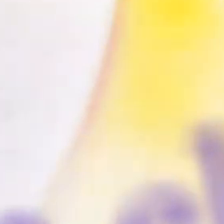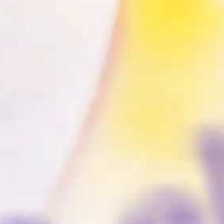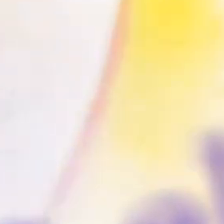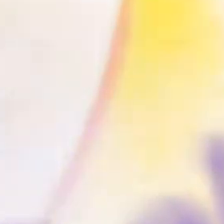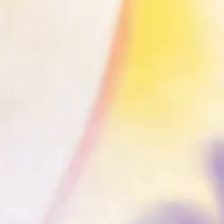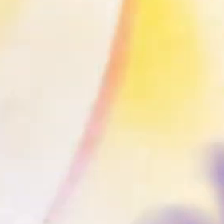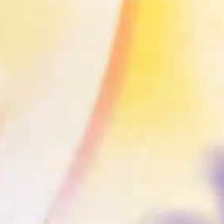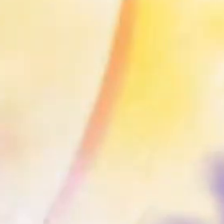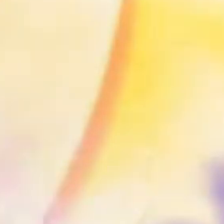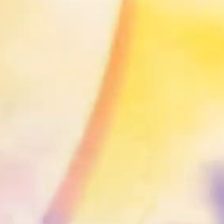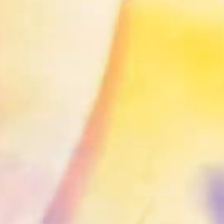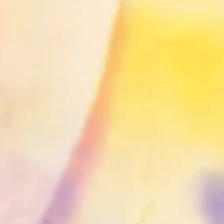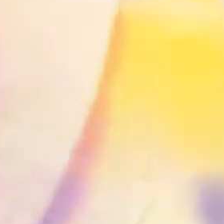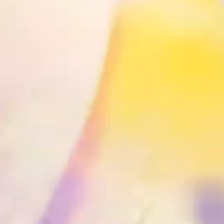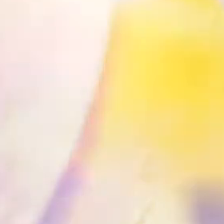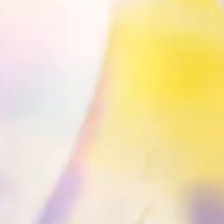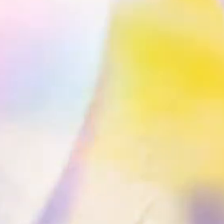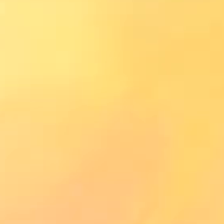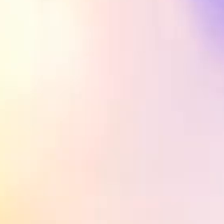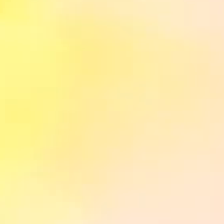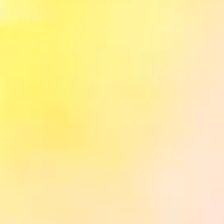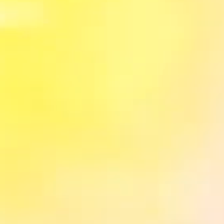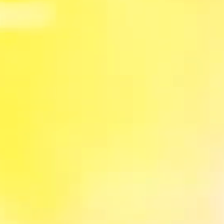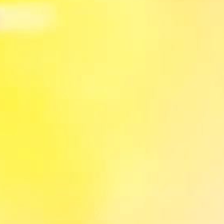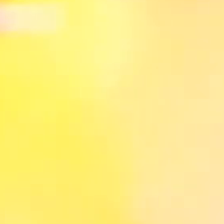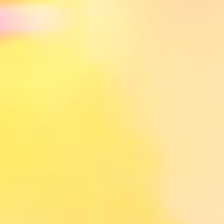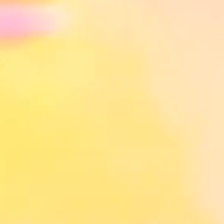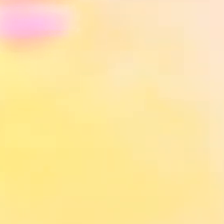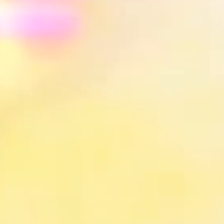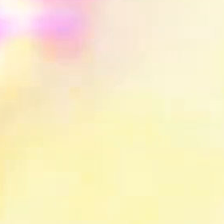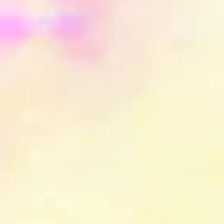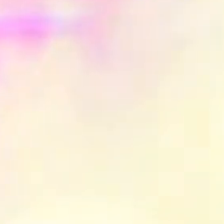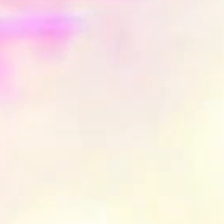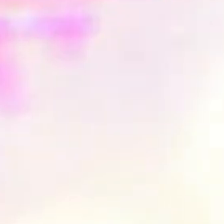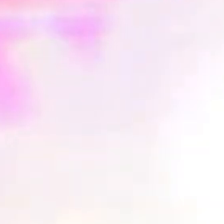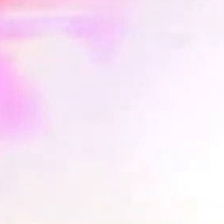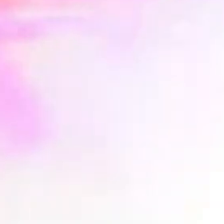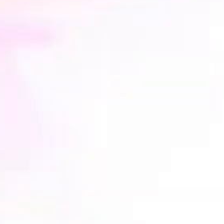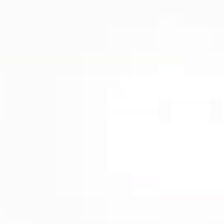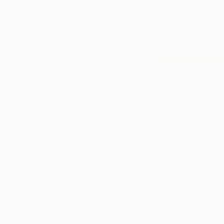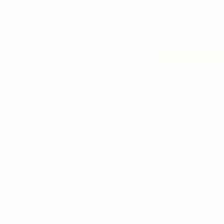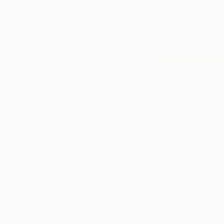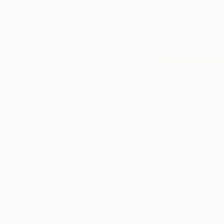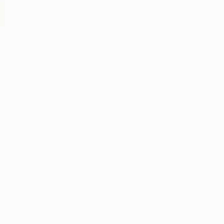de participar de la celebración de la misa, Canal Orbe 21 presenta